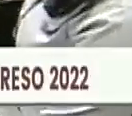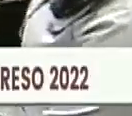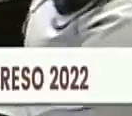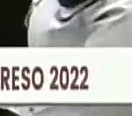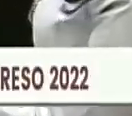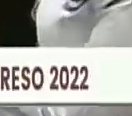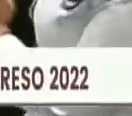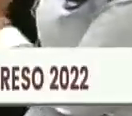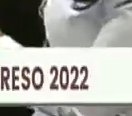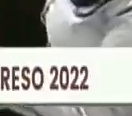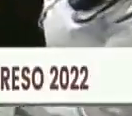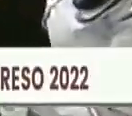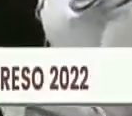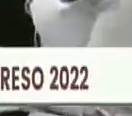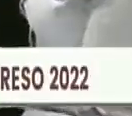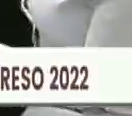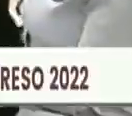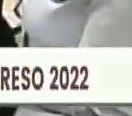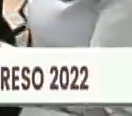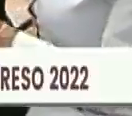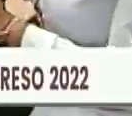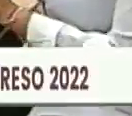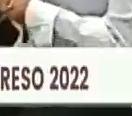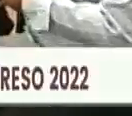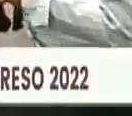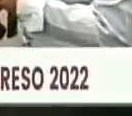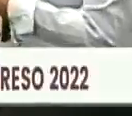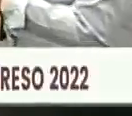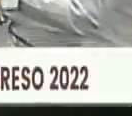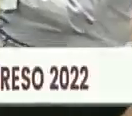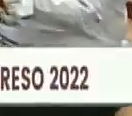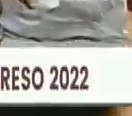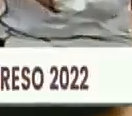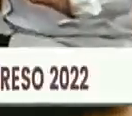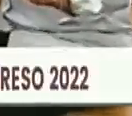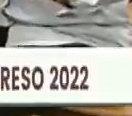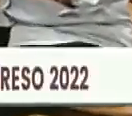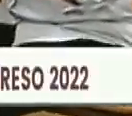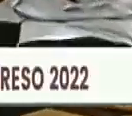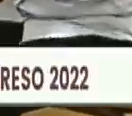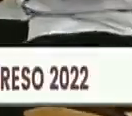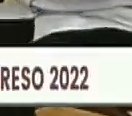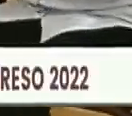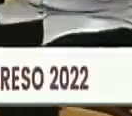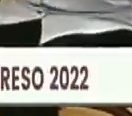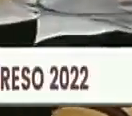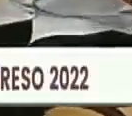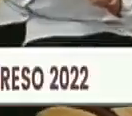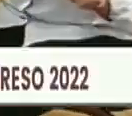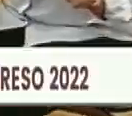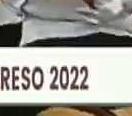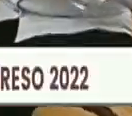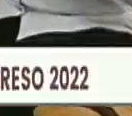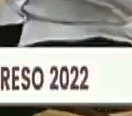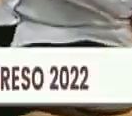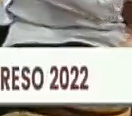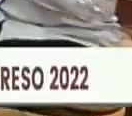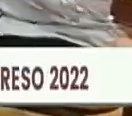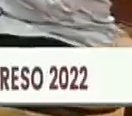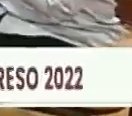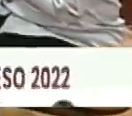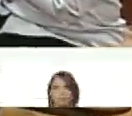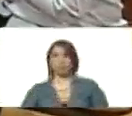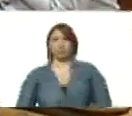Y va a entrar una de las etapas más bonitas de tu vida, que es la vida universitaria, de estudiante universitario. Yo